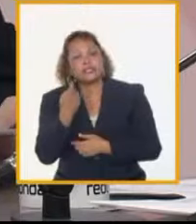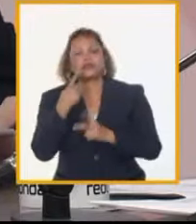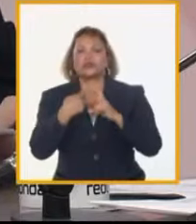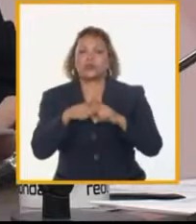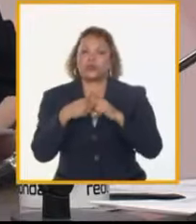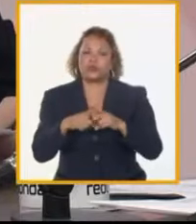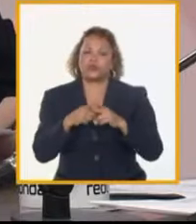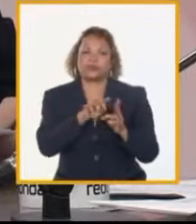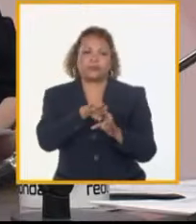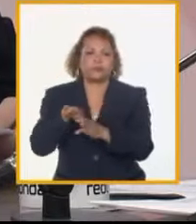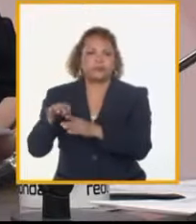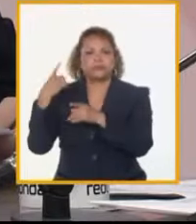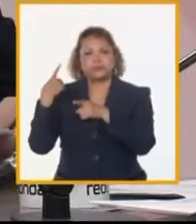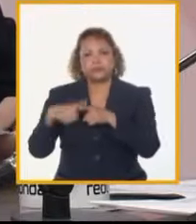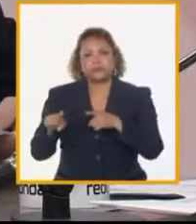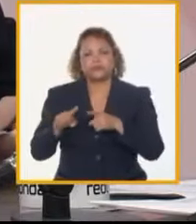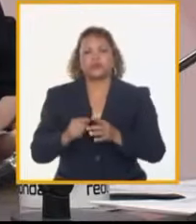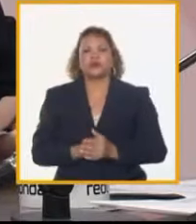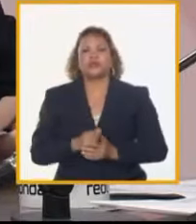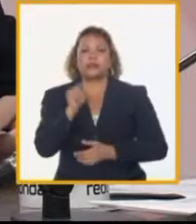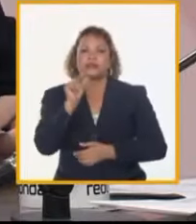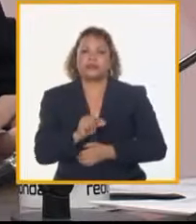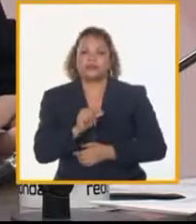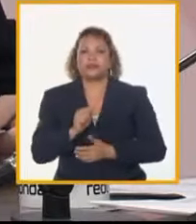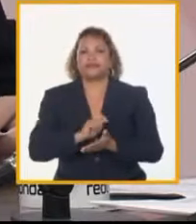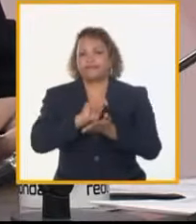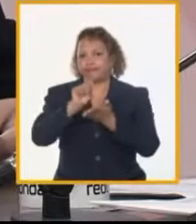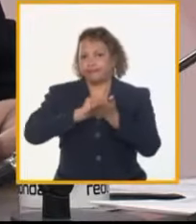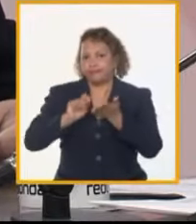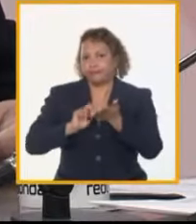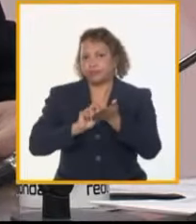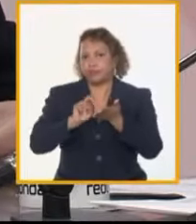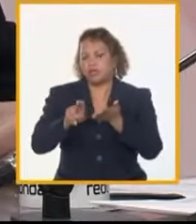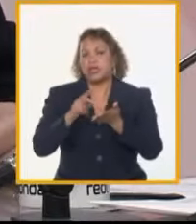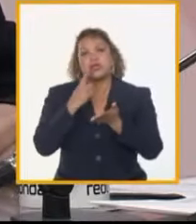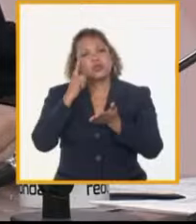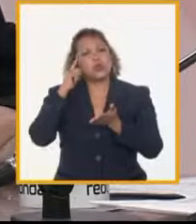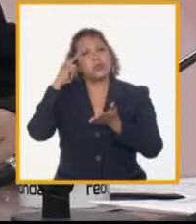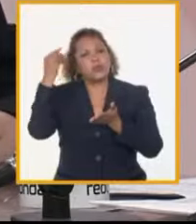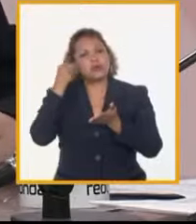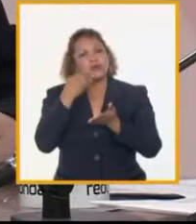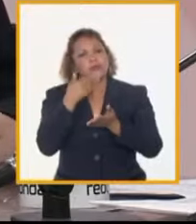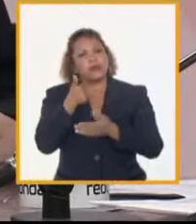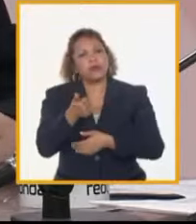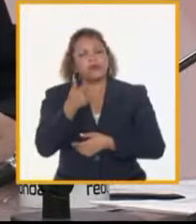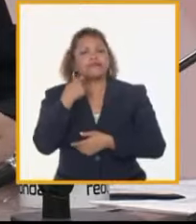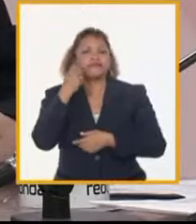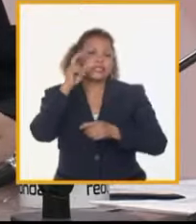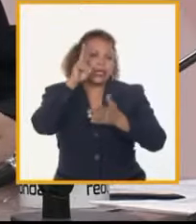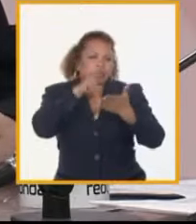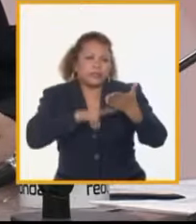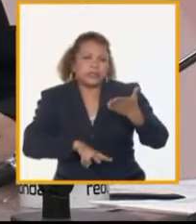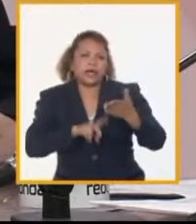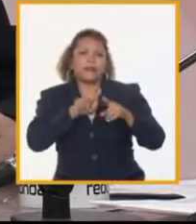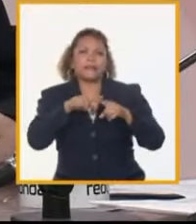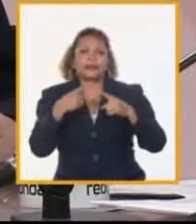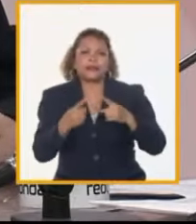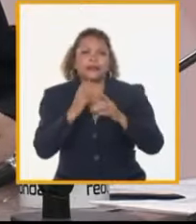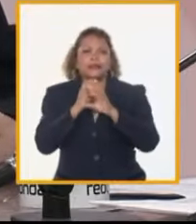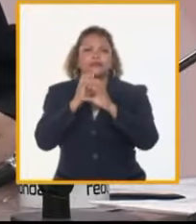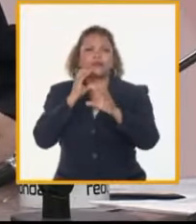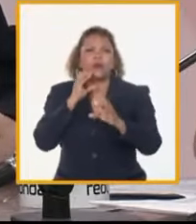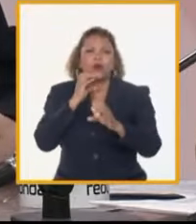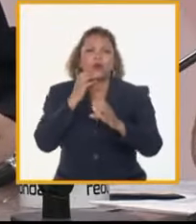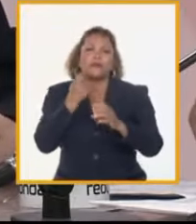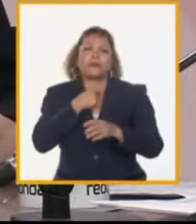escribió alguien que se presentó como Elemental. Marcial, mejor dicho, dice, sería bueno que se revisara cómo lograr que los ómnibus nacionales no salgan con